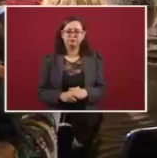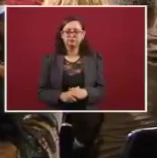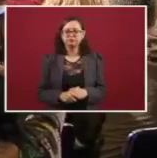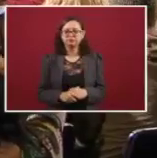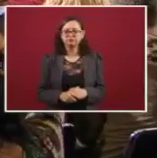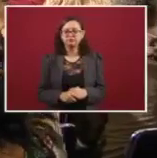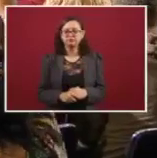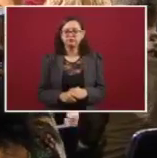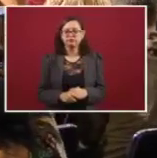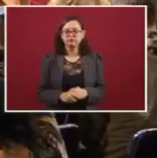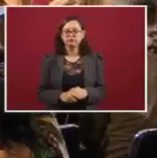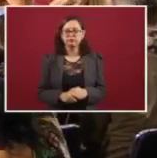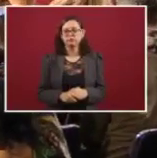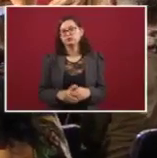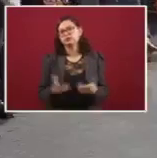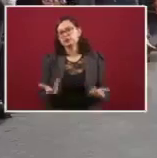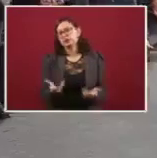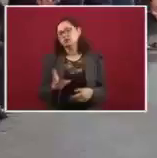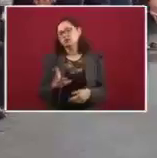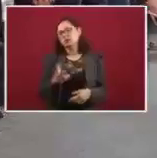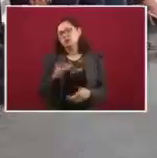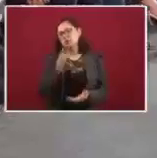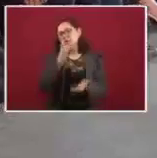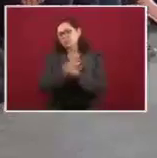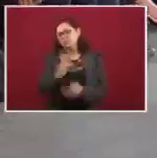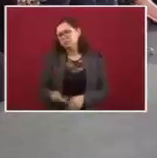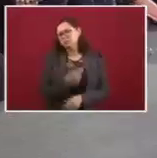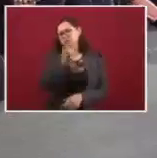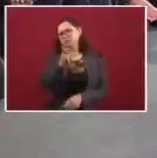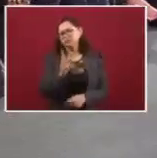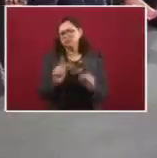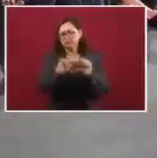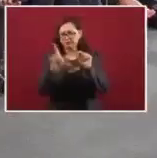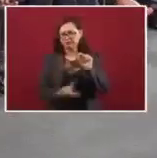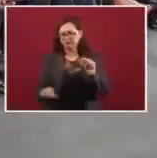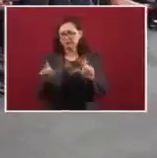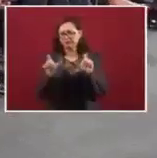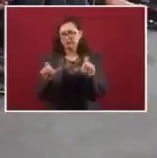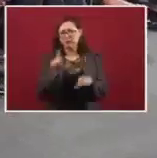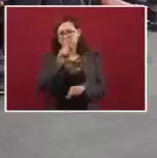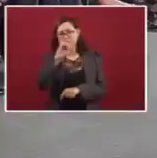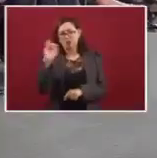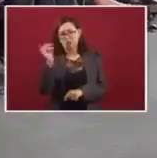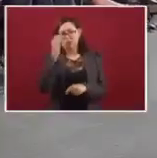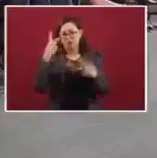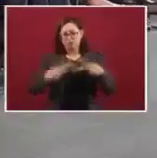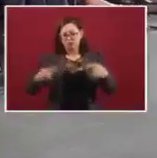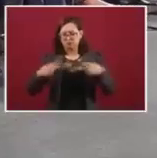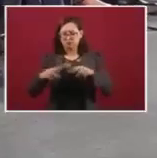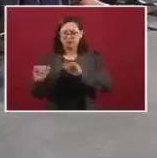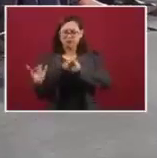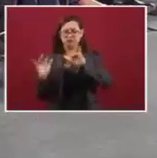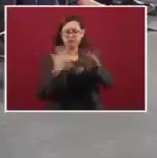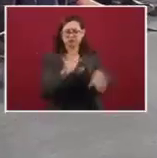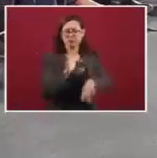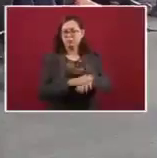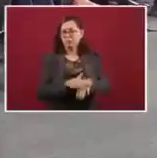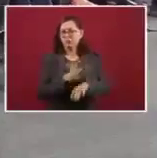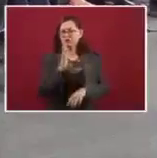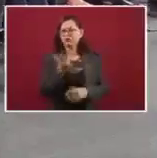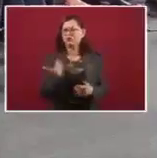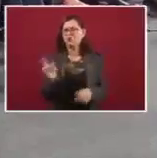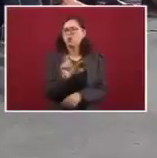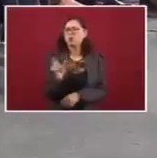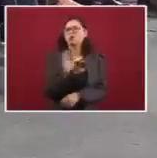Para precisar, de enviarse más elementos de la Guardia Nacional para Tijuana, ¿en qué fecha sería, en qué fecha les lo